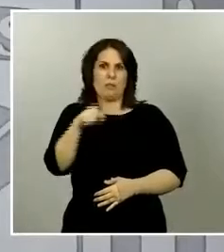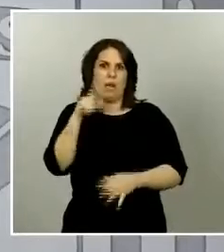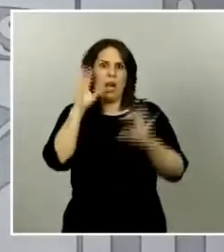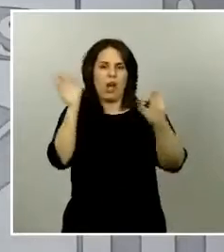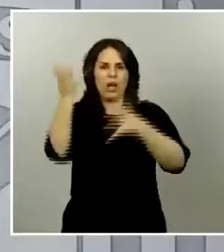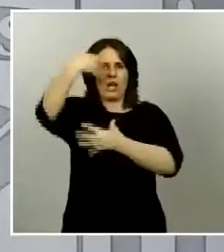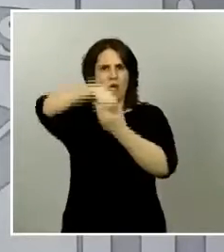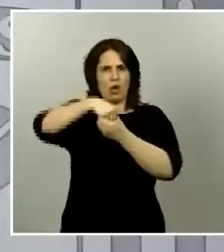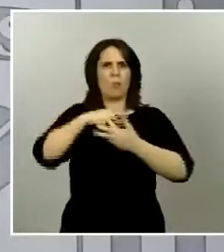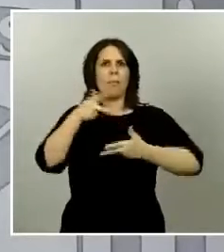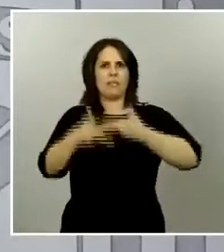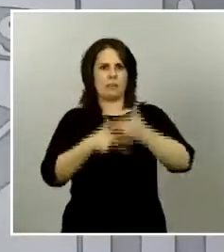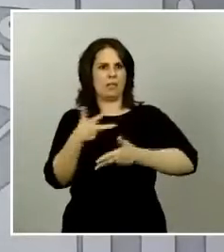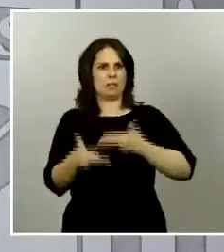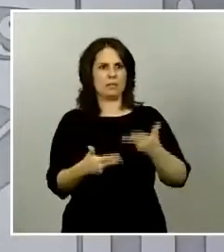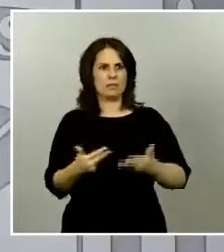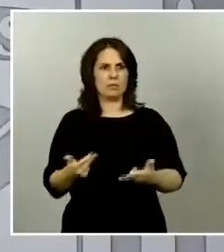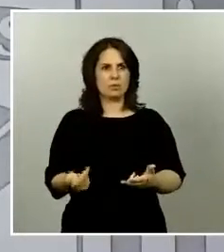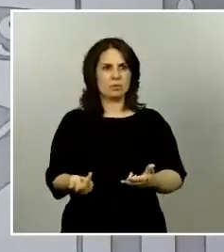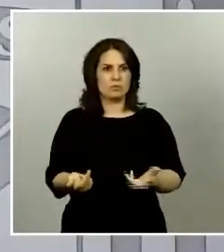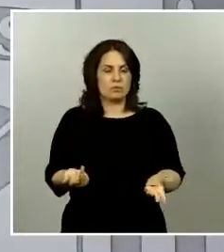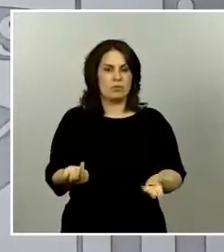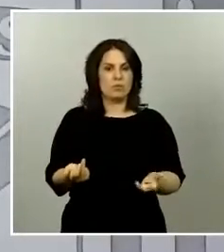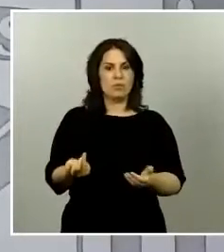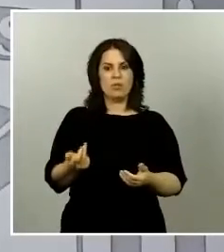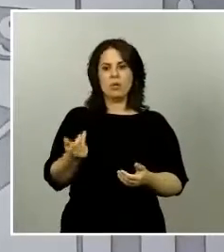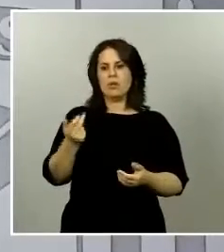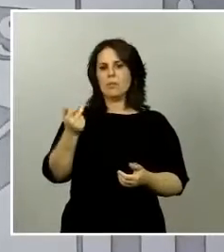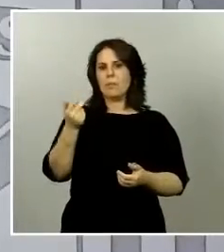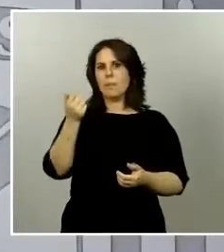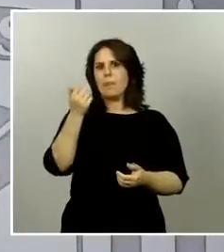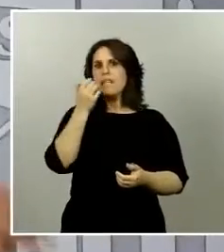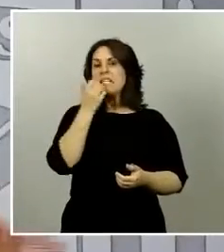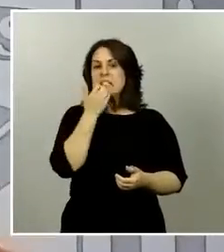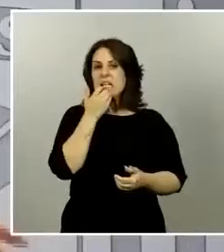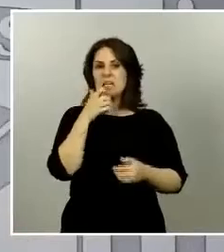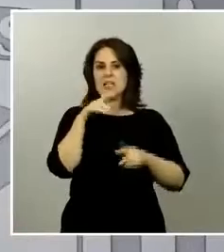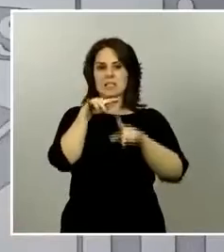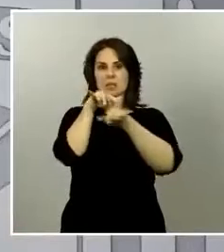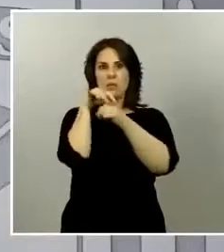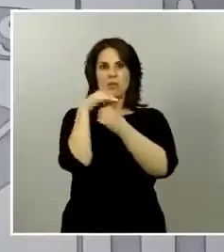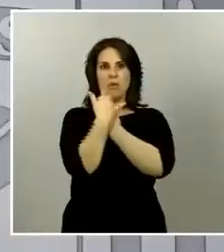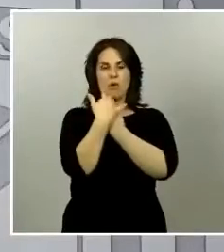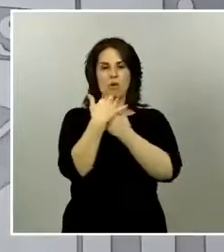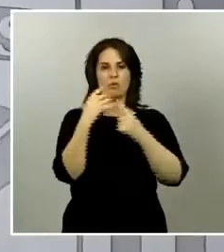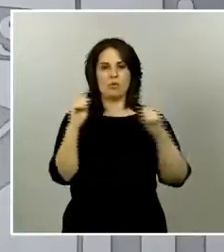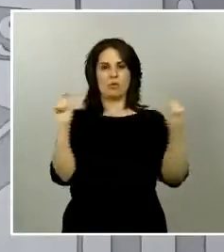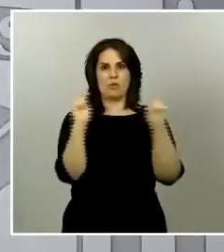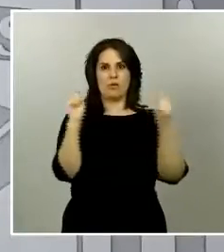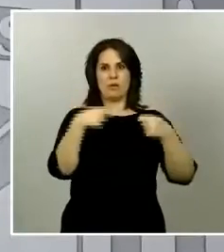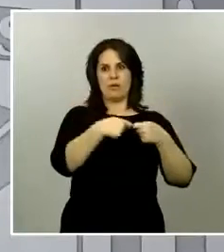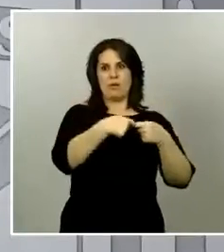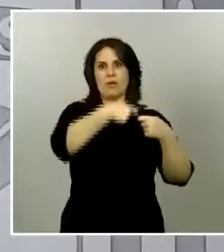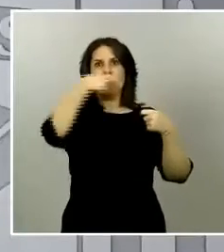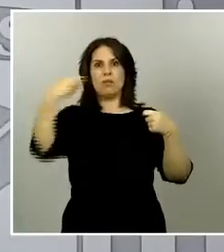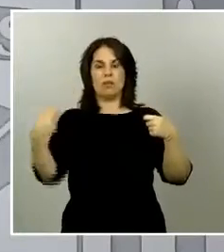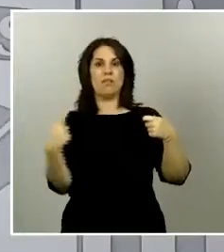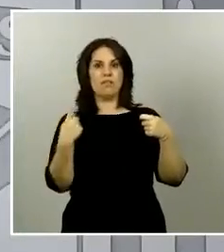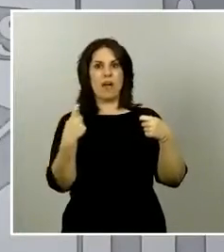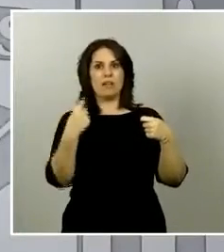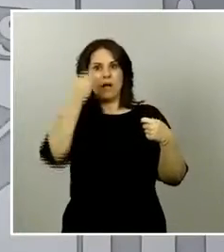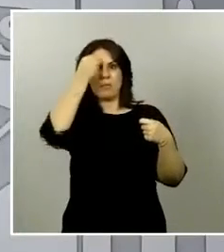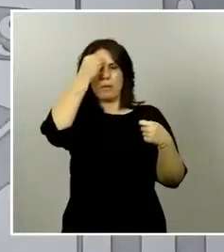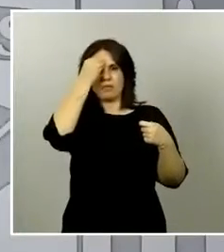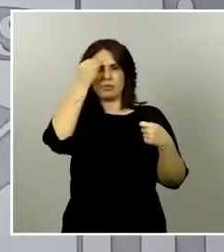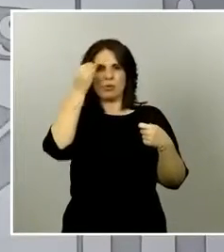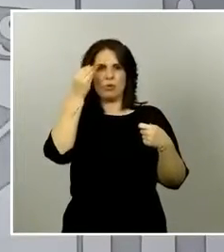de los españoles y también, por supuesto, y cómo no, en el País Vasco. Así que entiendo que si fuera necesaria esa prórroga del estado de